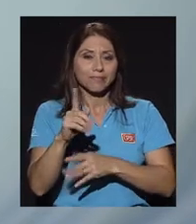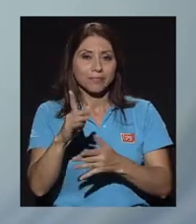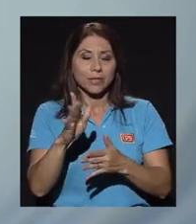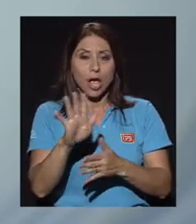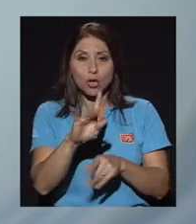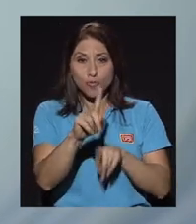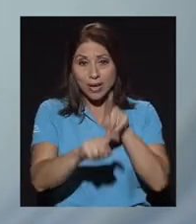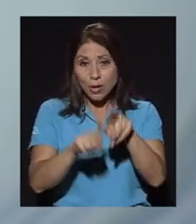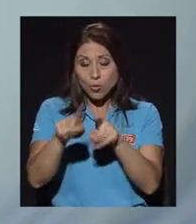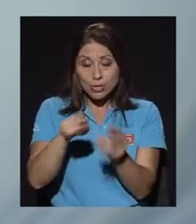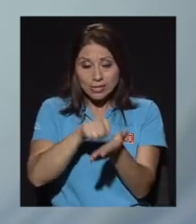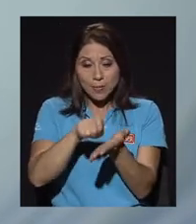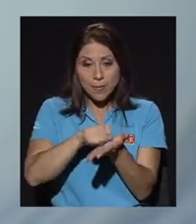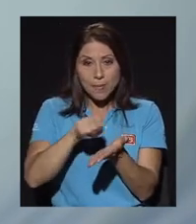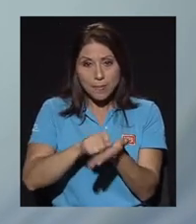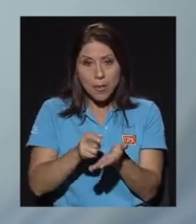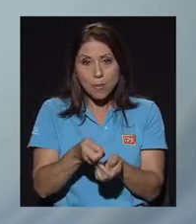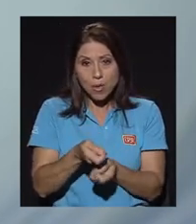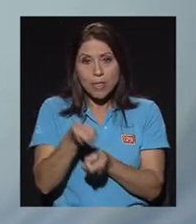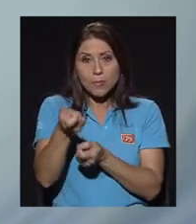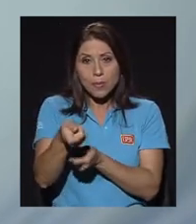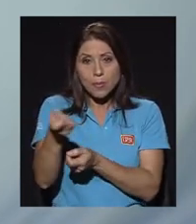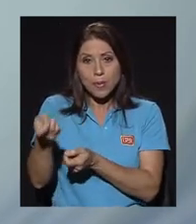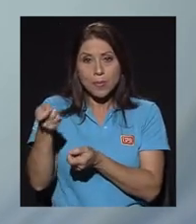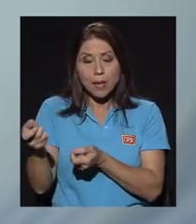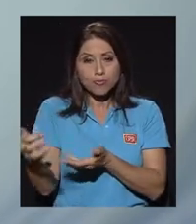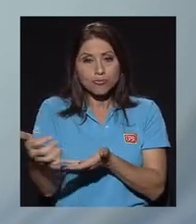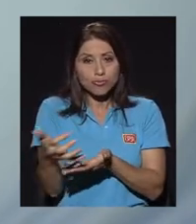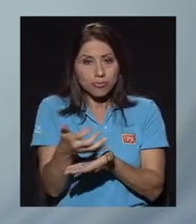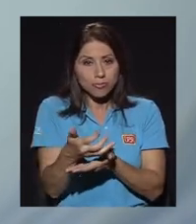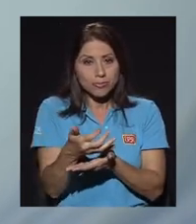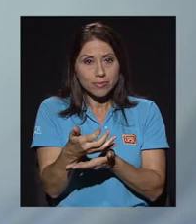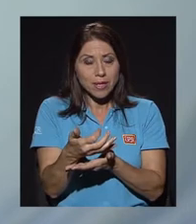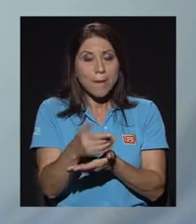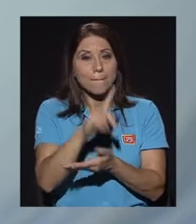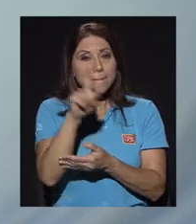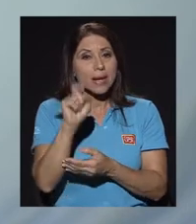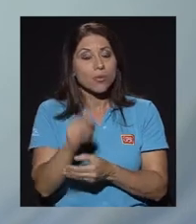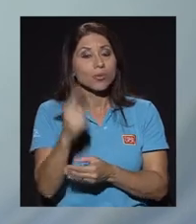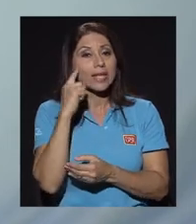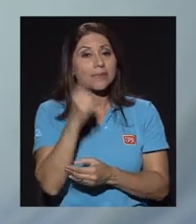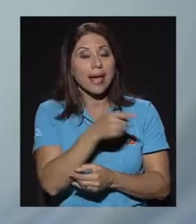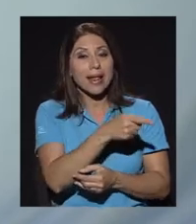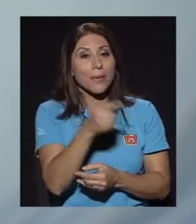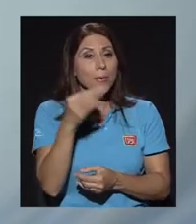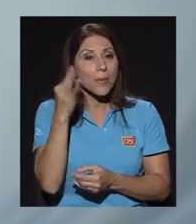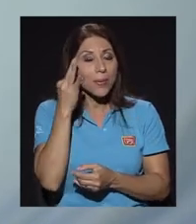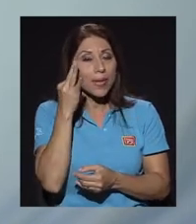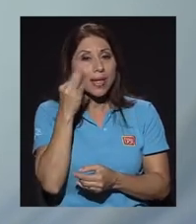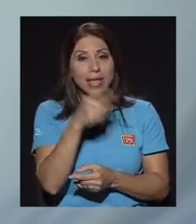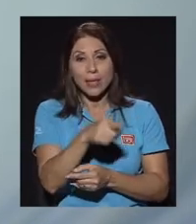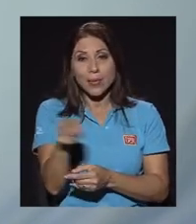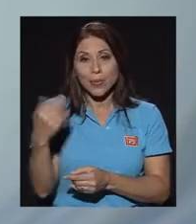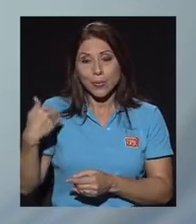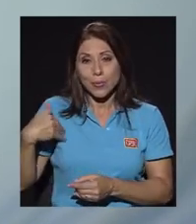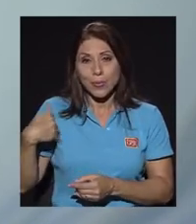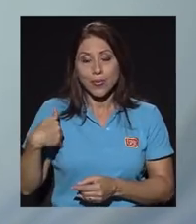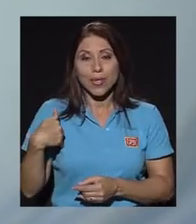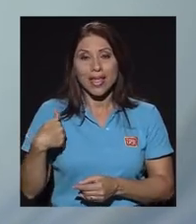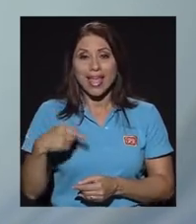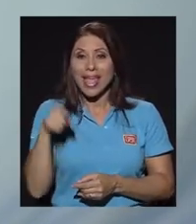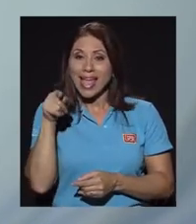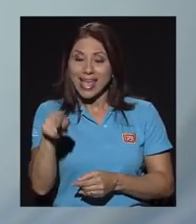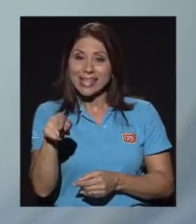llegar preguntas dirigidas a todos los candidatos y la candidata, que será la que se